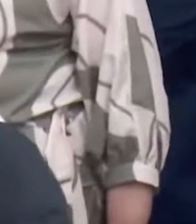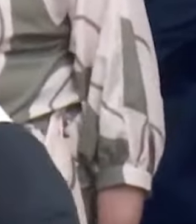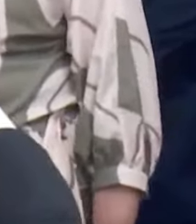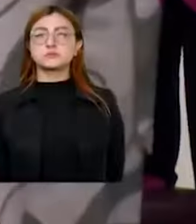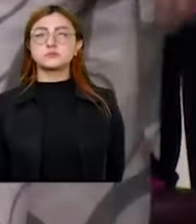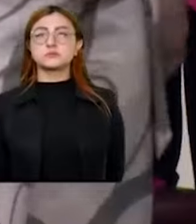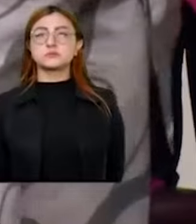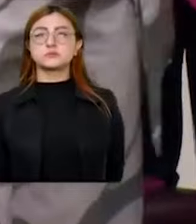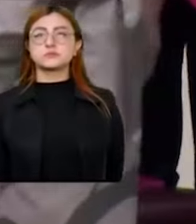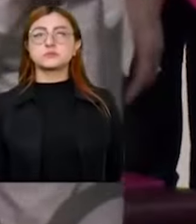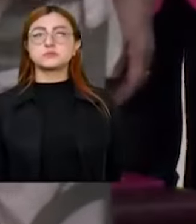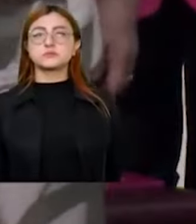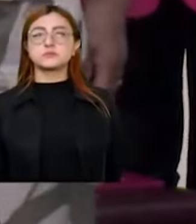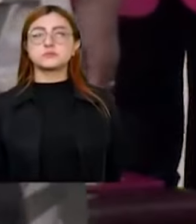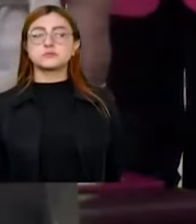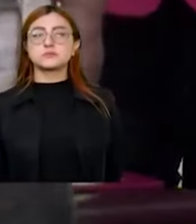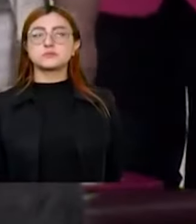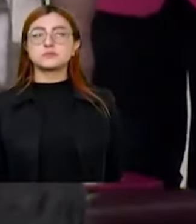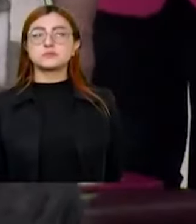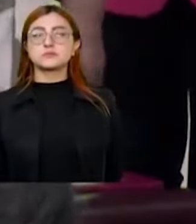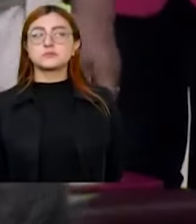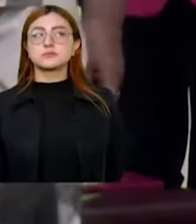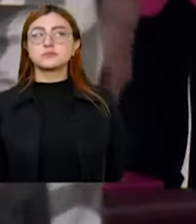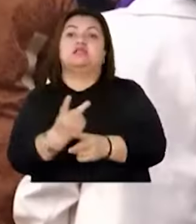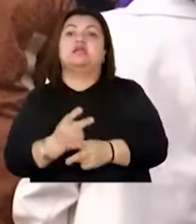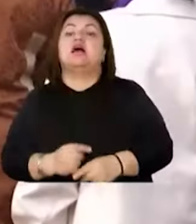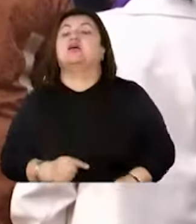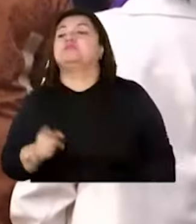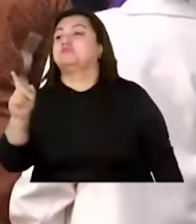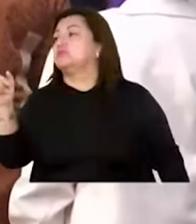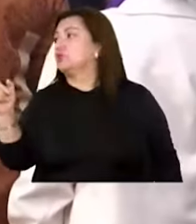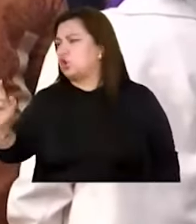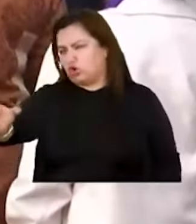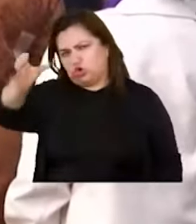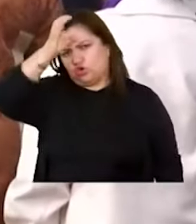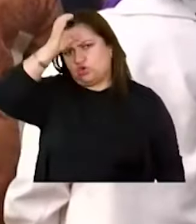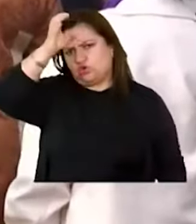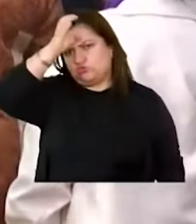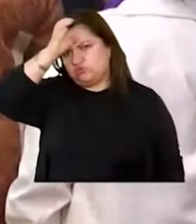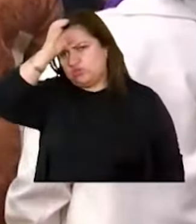fue radicado ante el Congreso. Ahora queda esperar su traslado a la Comisión